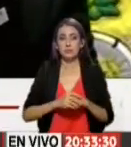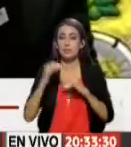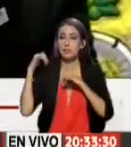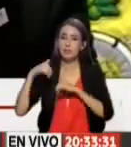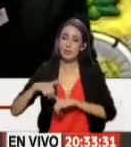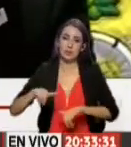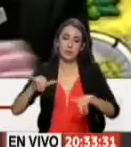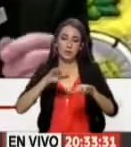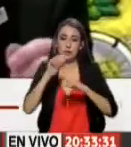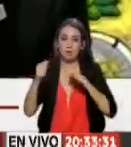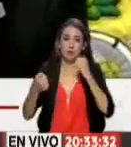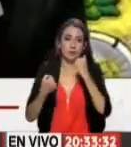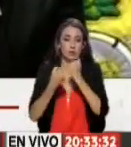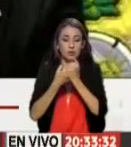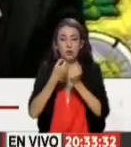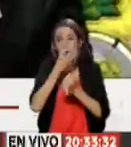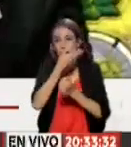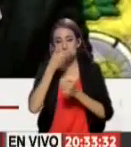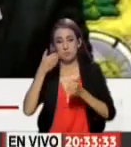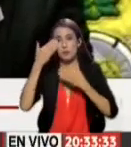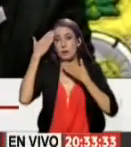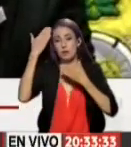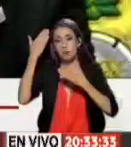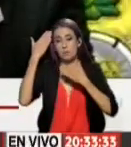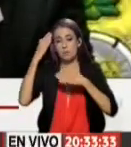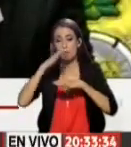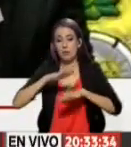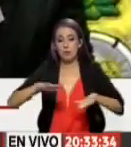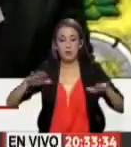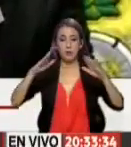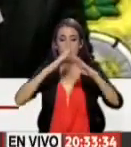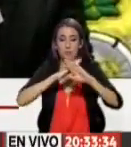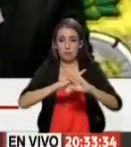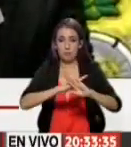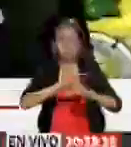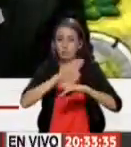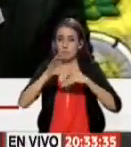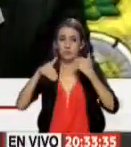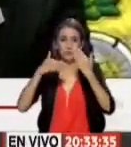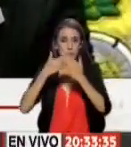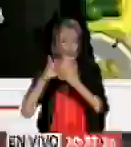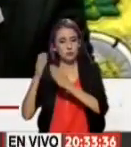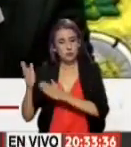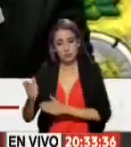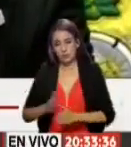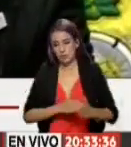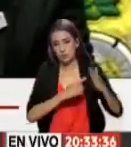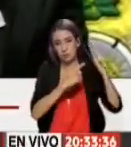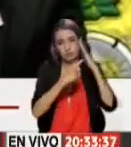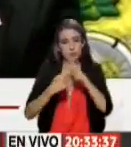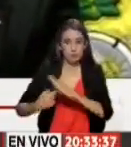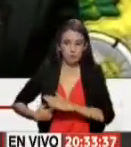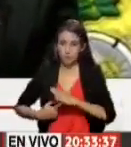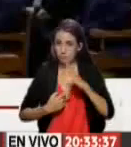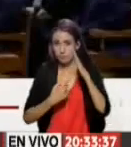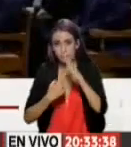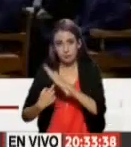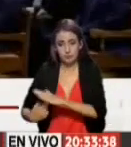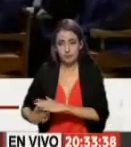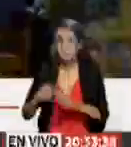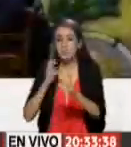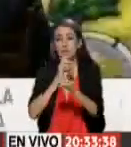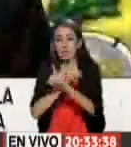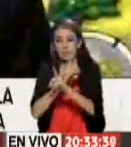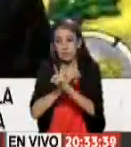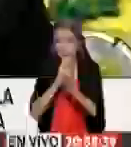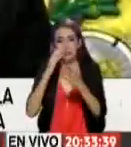contribuido decisivamente a la mejora de las políticas públicas para la eliminación de toda forma de discriminación contra la